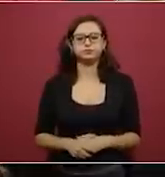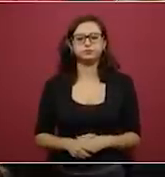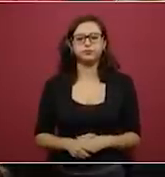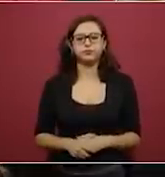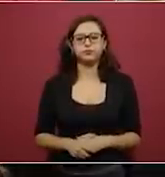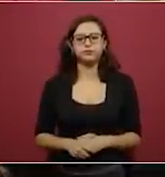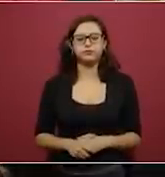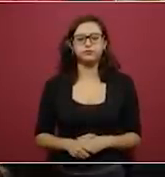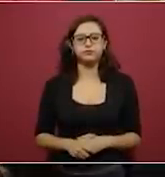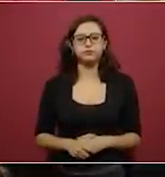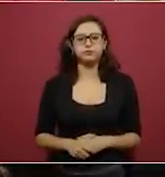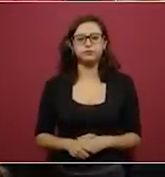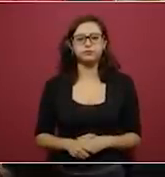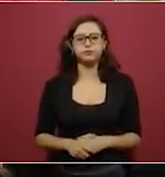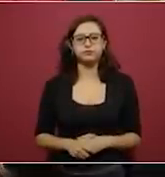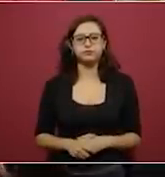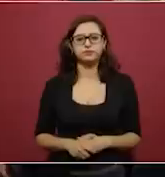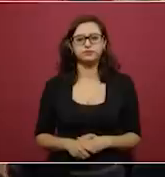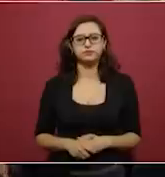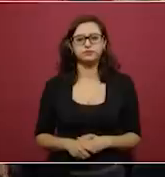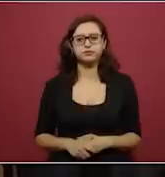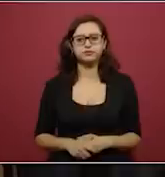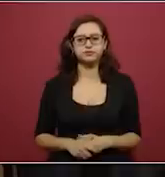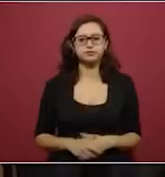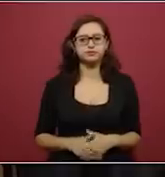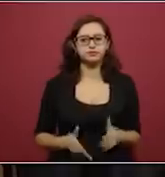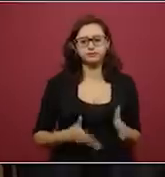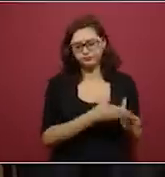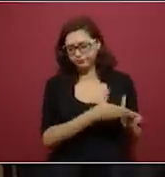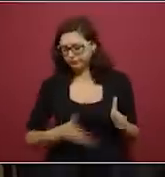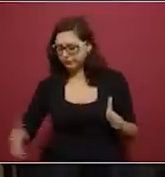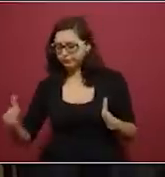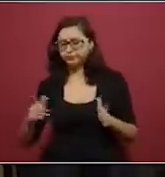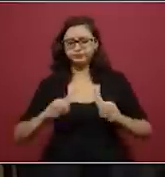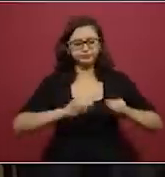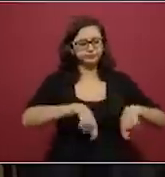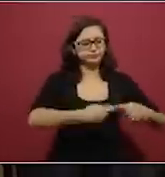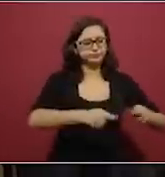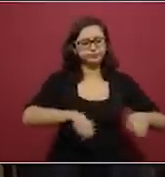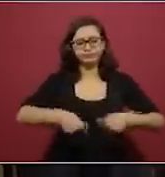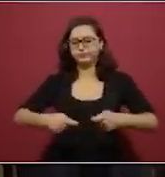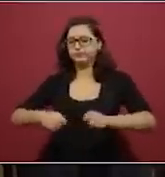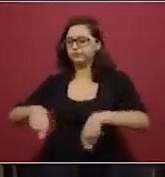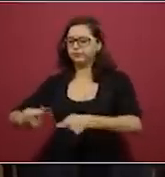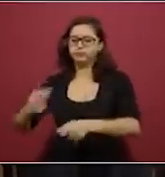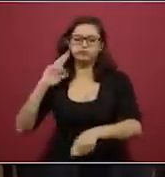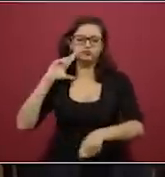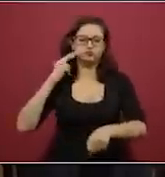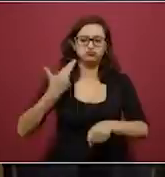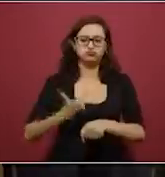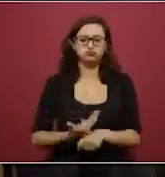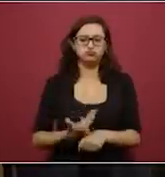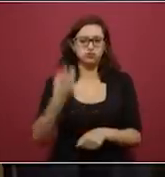los responsables integrantes o quienes asumirán las tareas de dirección